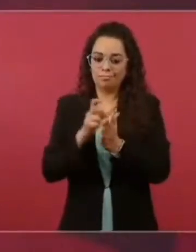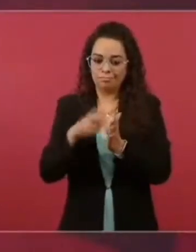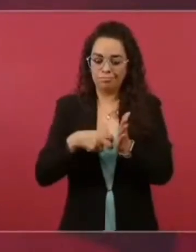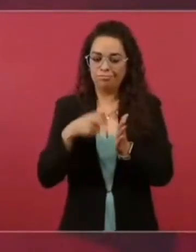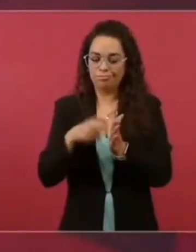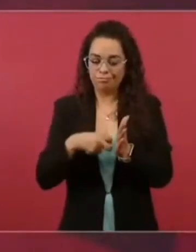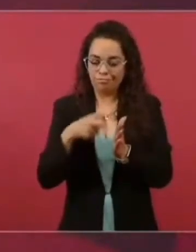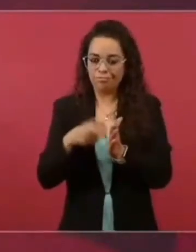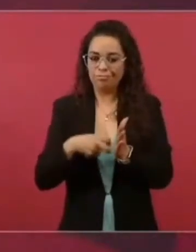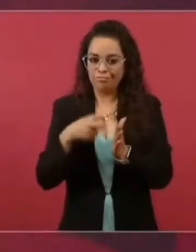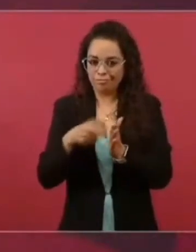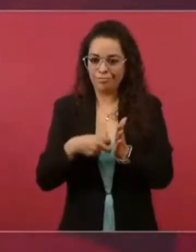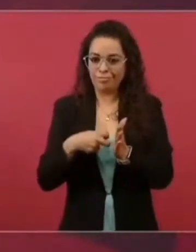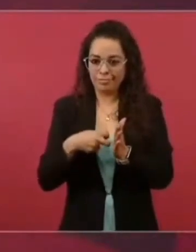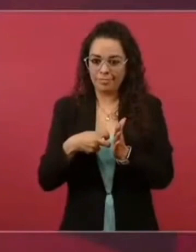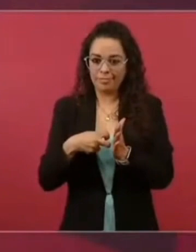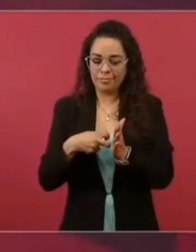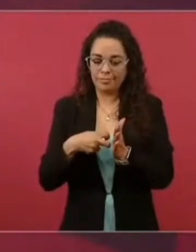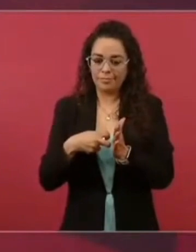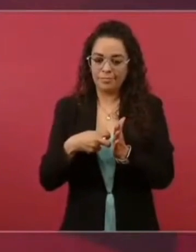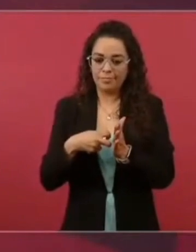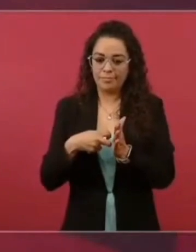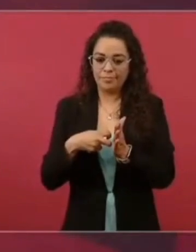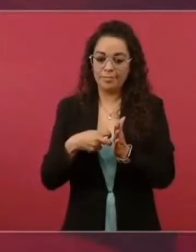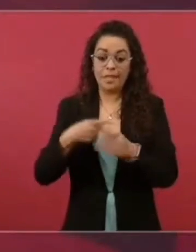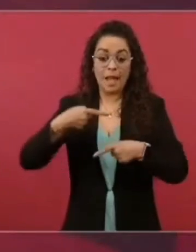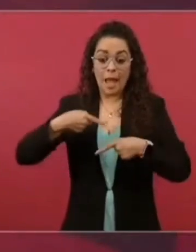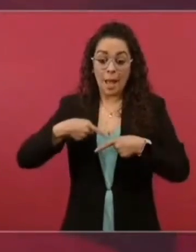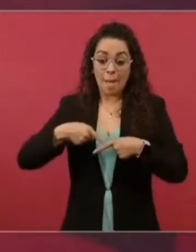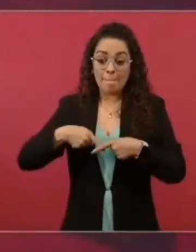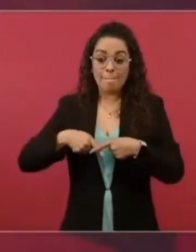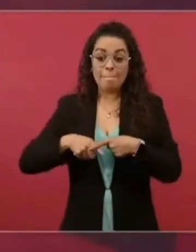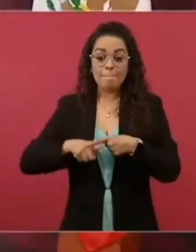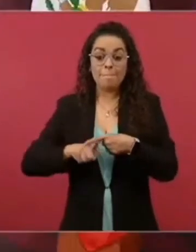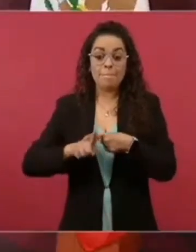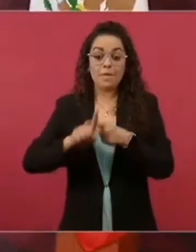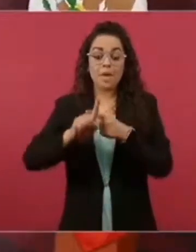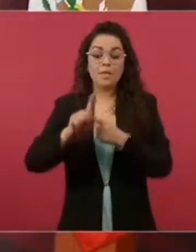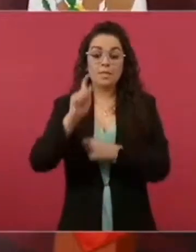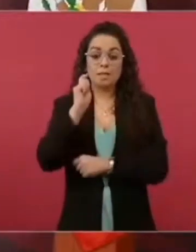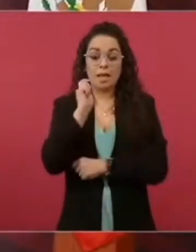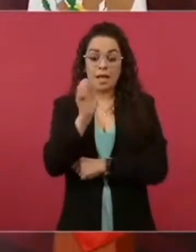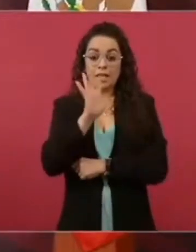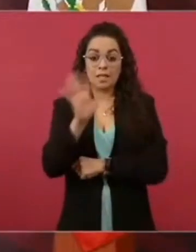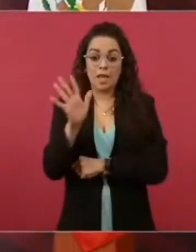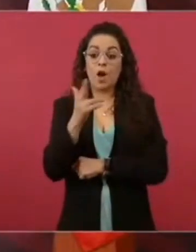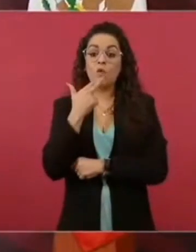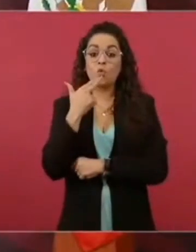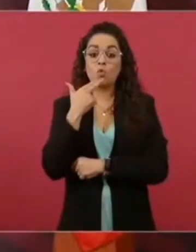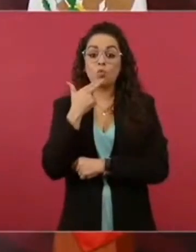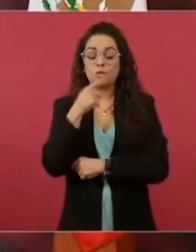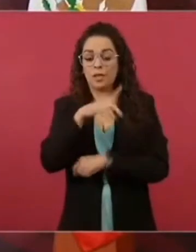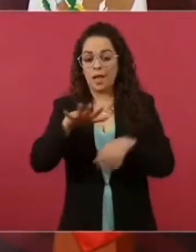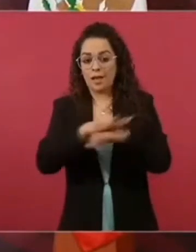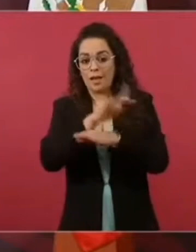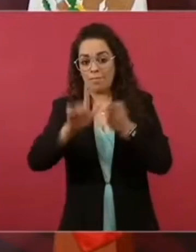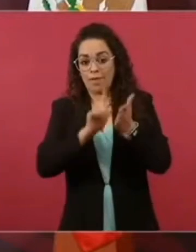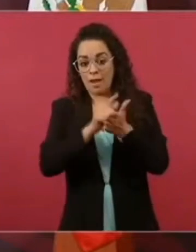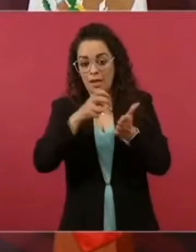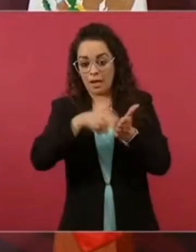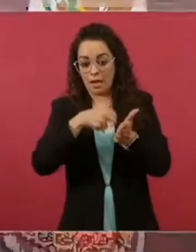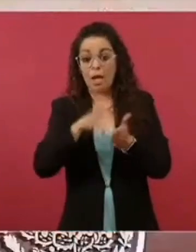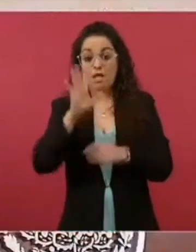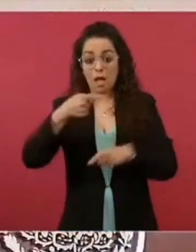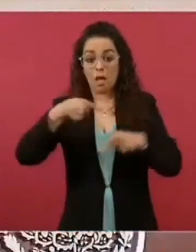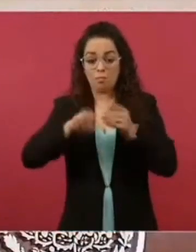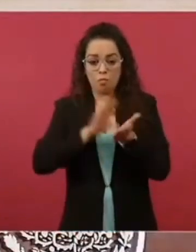en el primer año que empezó a funcionar la reforma, se aumentó el reparto de utilidades a los trabajadores